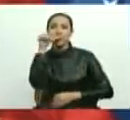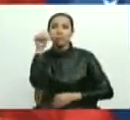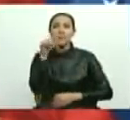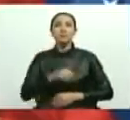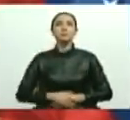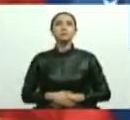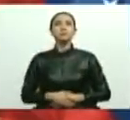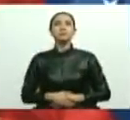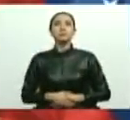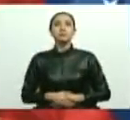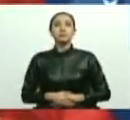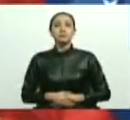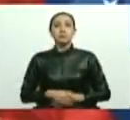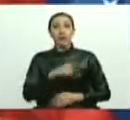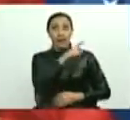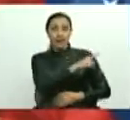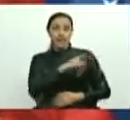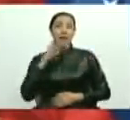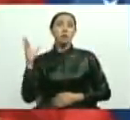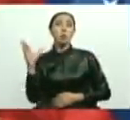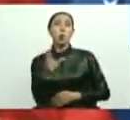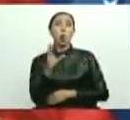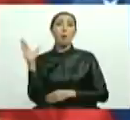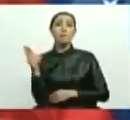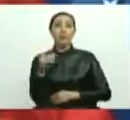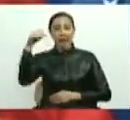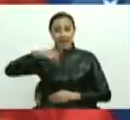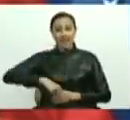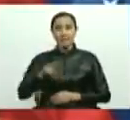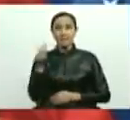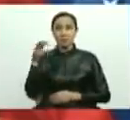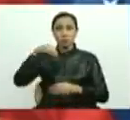que ha ocurrido en Colombia hacia nuestro país.